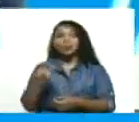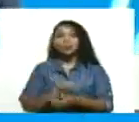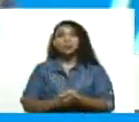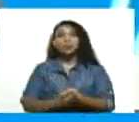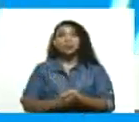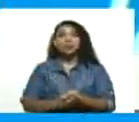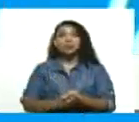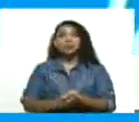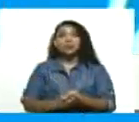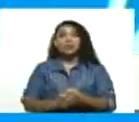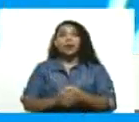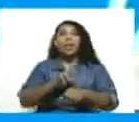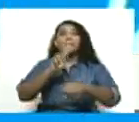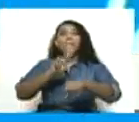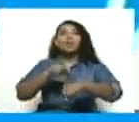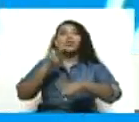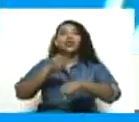puertorriqueño